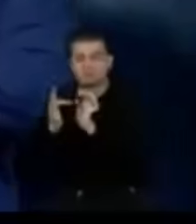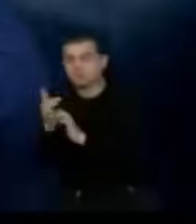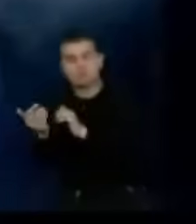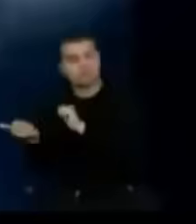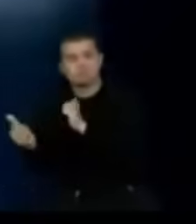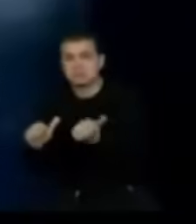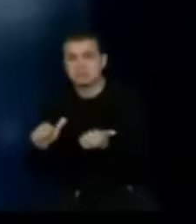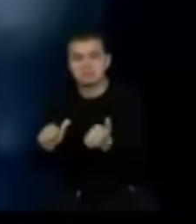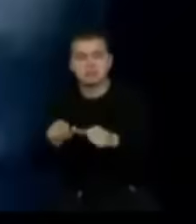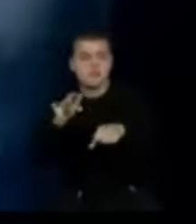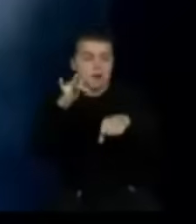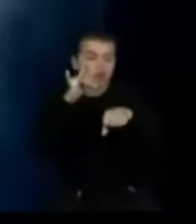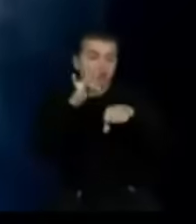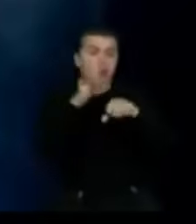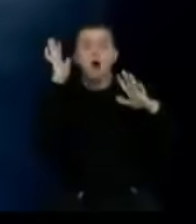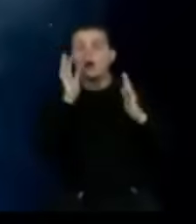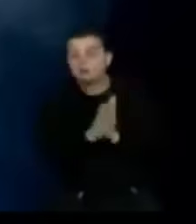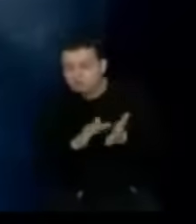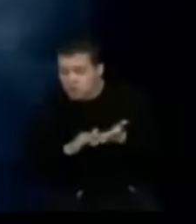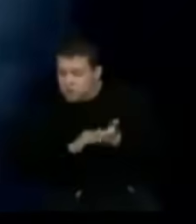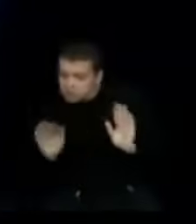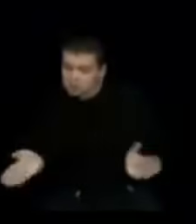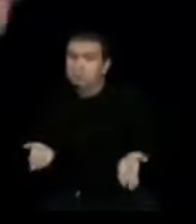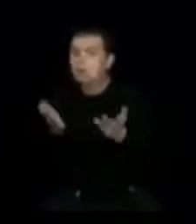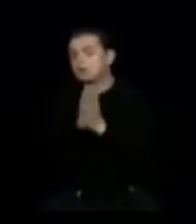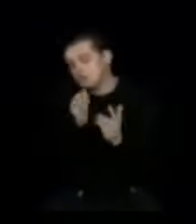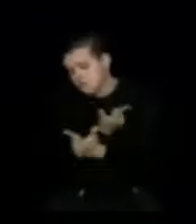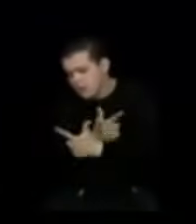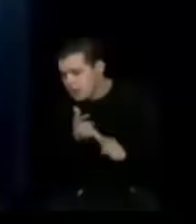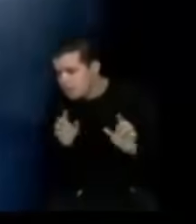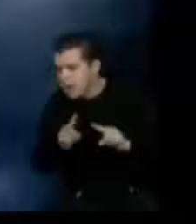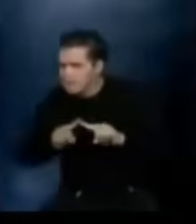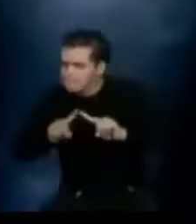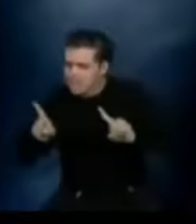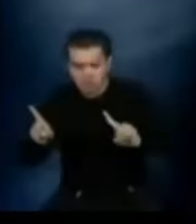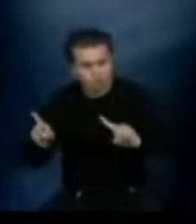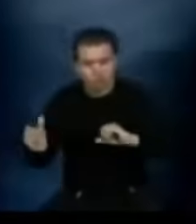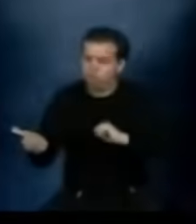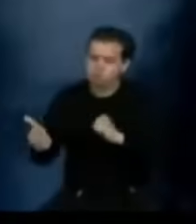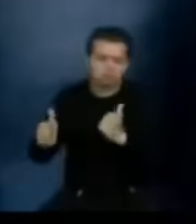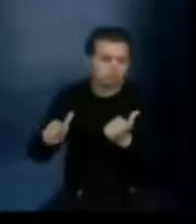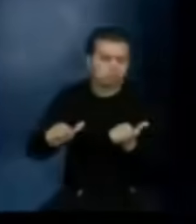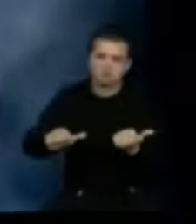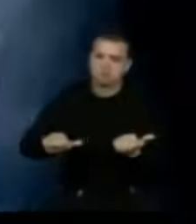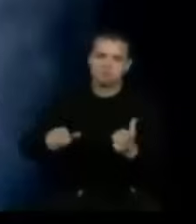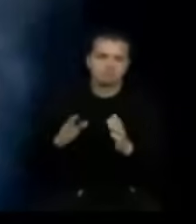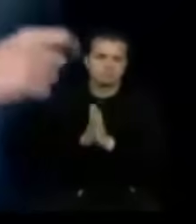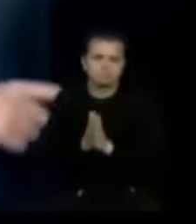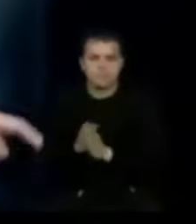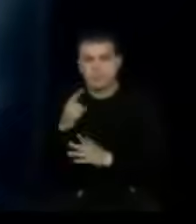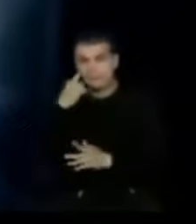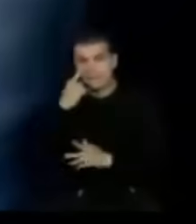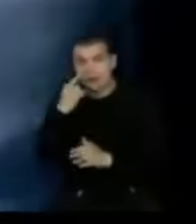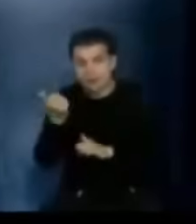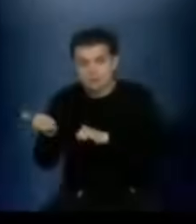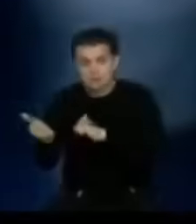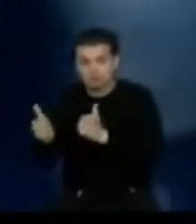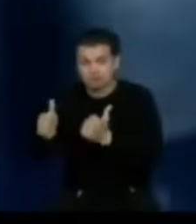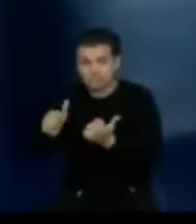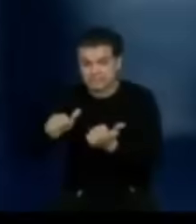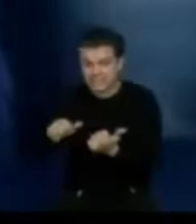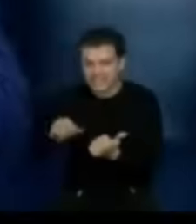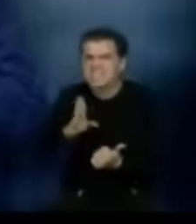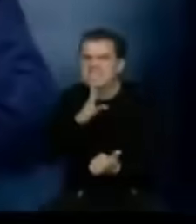bautizar. Te va a tocar, te va a sanar, te va a liberar, pero no te va a bautizar. Él bautiza a los